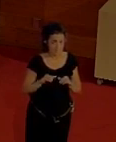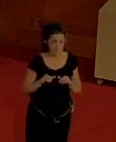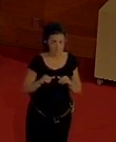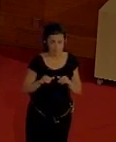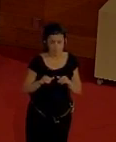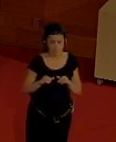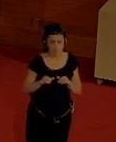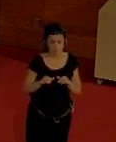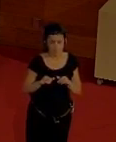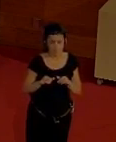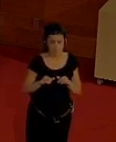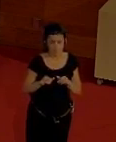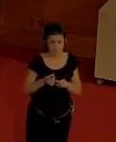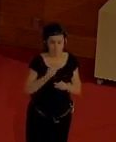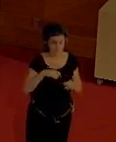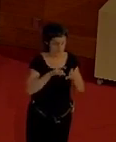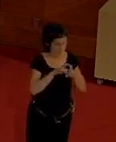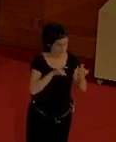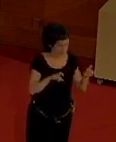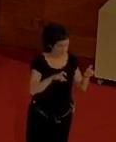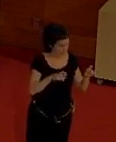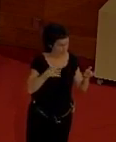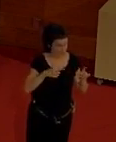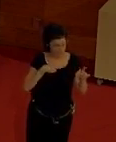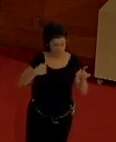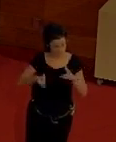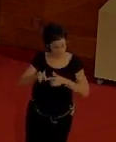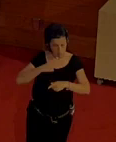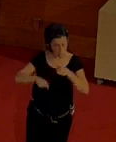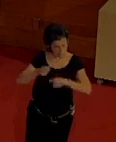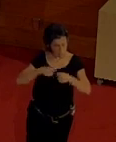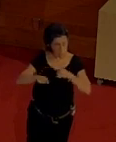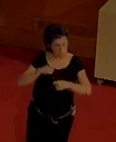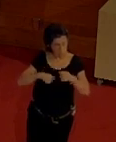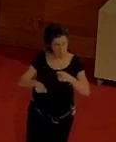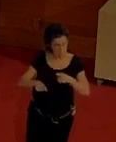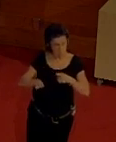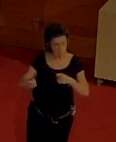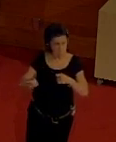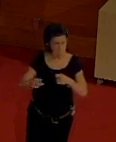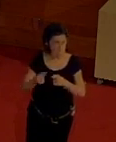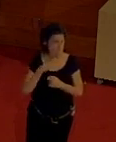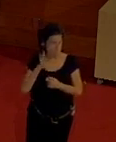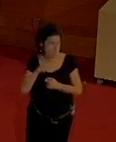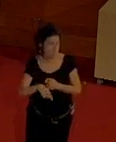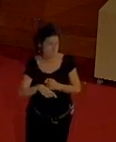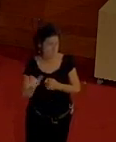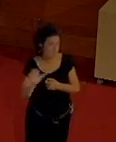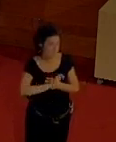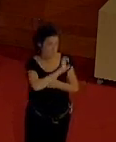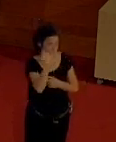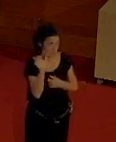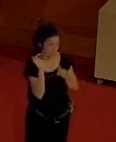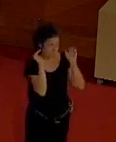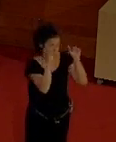vendemos desde nuestras industrias mucho Europa cada vez va más para ojo la cuestión desde mi punto